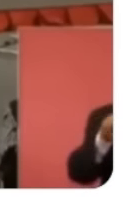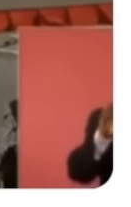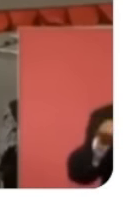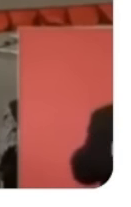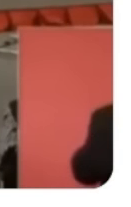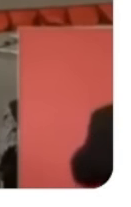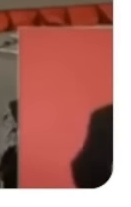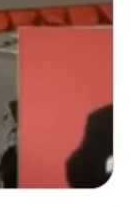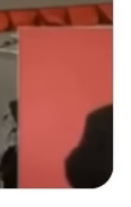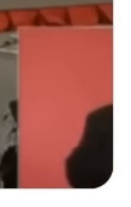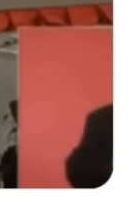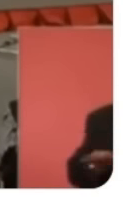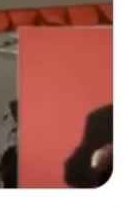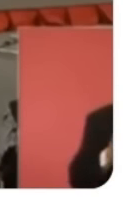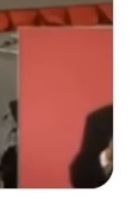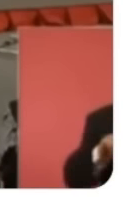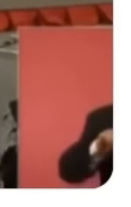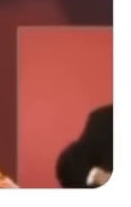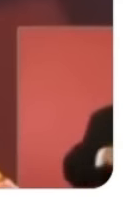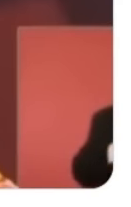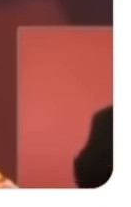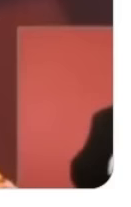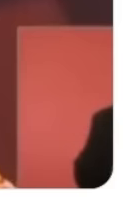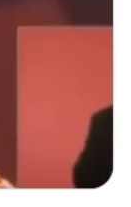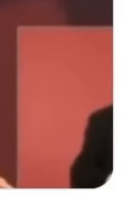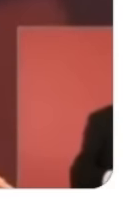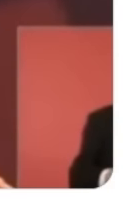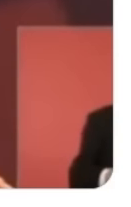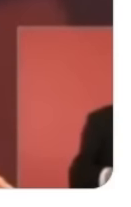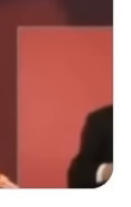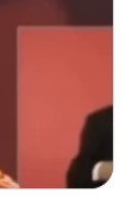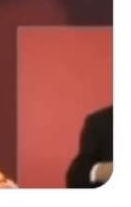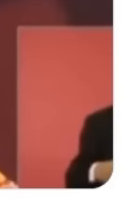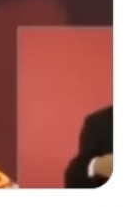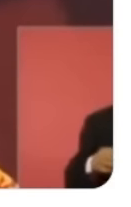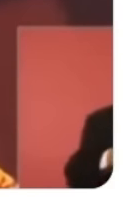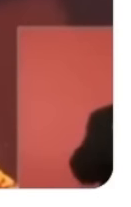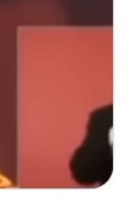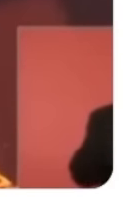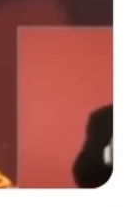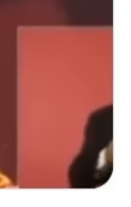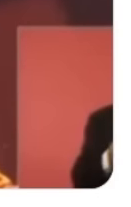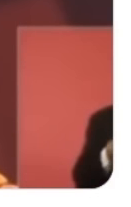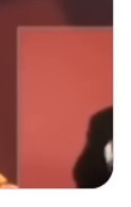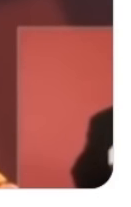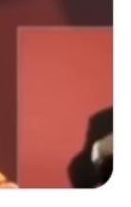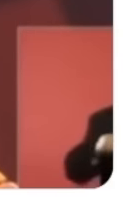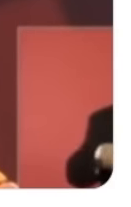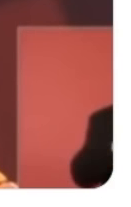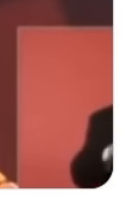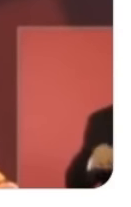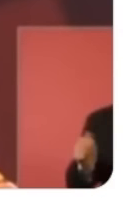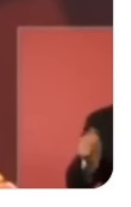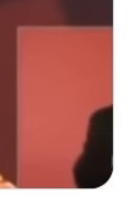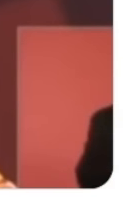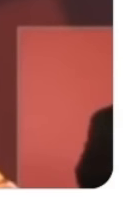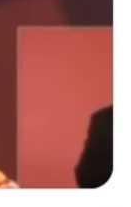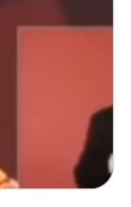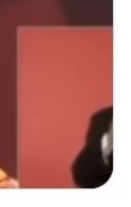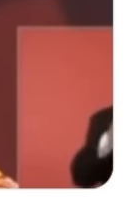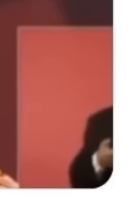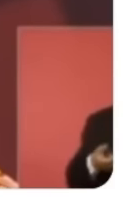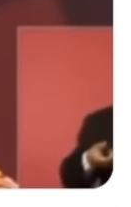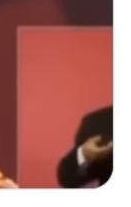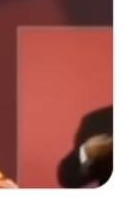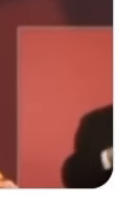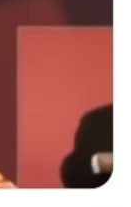Federación, esta misma tarde, en la vespertina, vendrá el trabajo coordinado para dotar al fondo